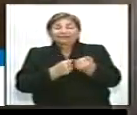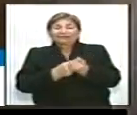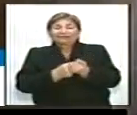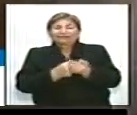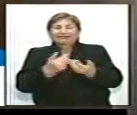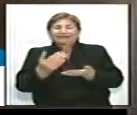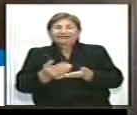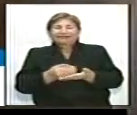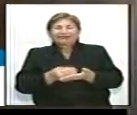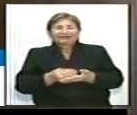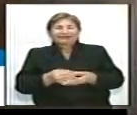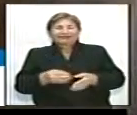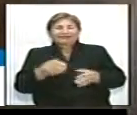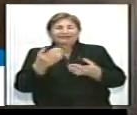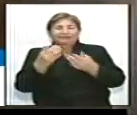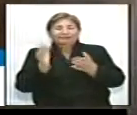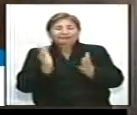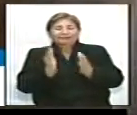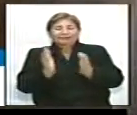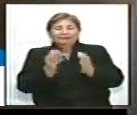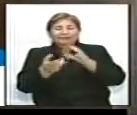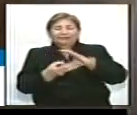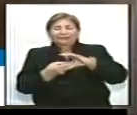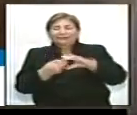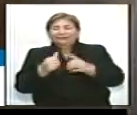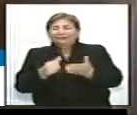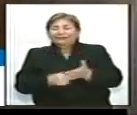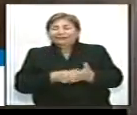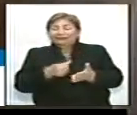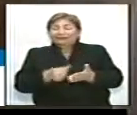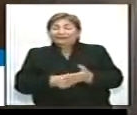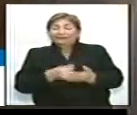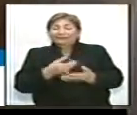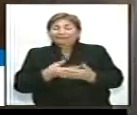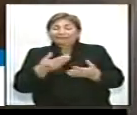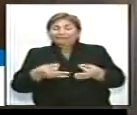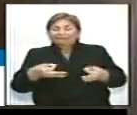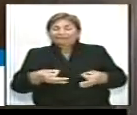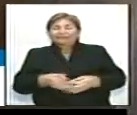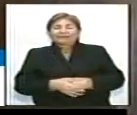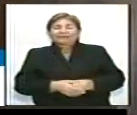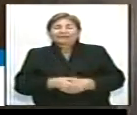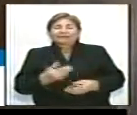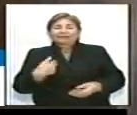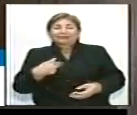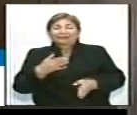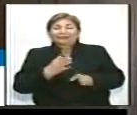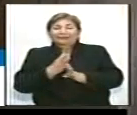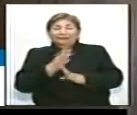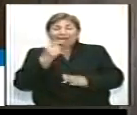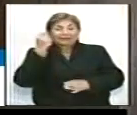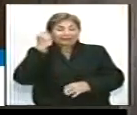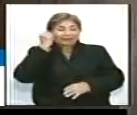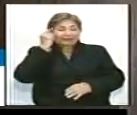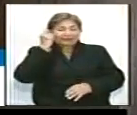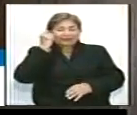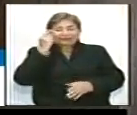es la promoción de la pequeña minería, la minería artesanal, también es fundamental, y creo que en ese sentido